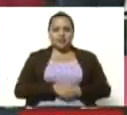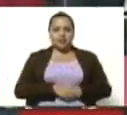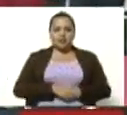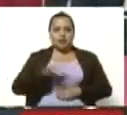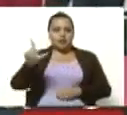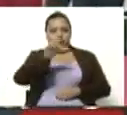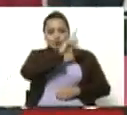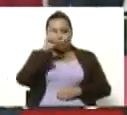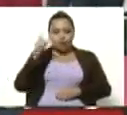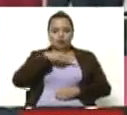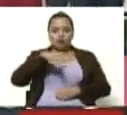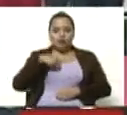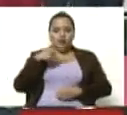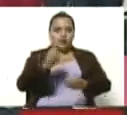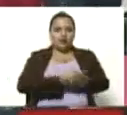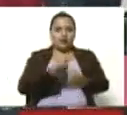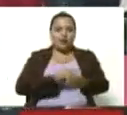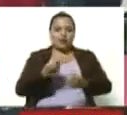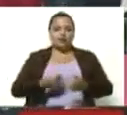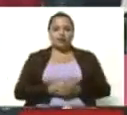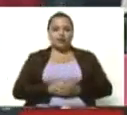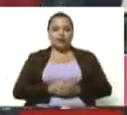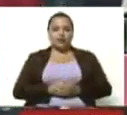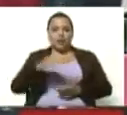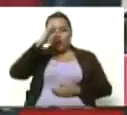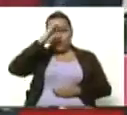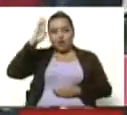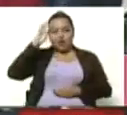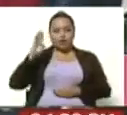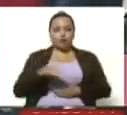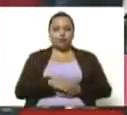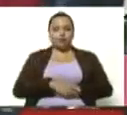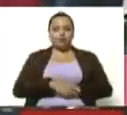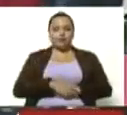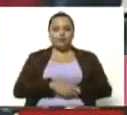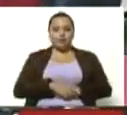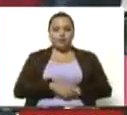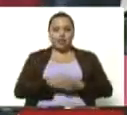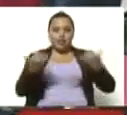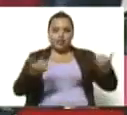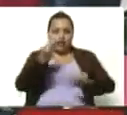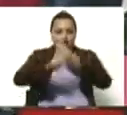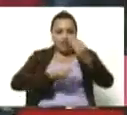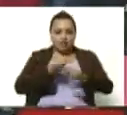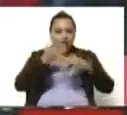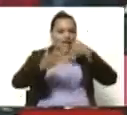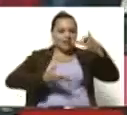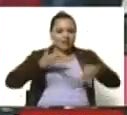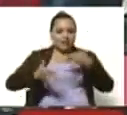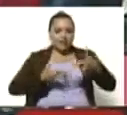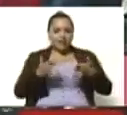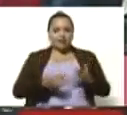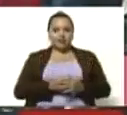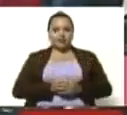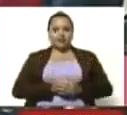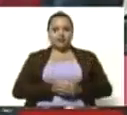nuestro hermano diosdado cabello que ha estado realizando una jornada